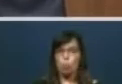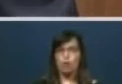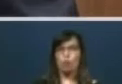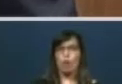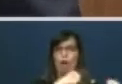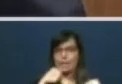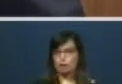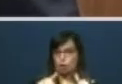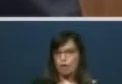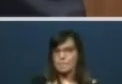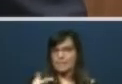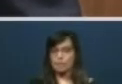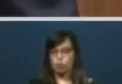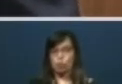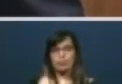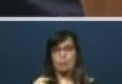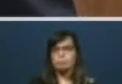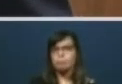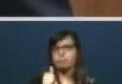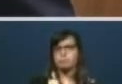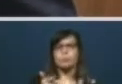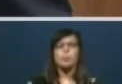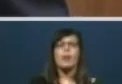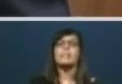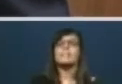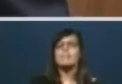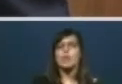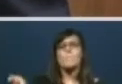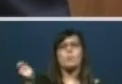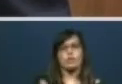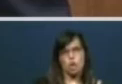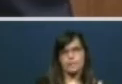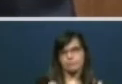sector y primark de manera efectiva los servicios profesionales